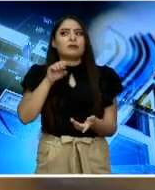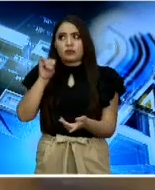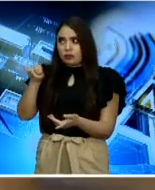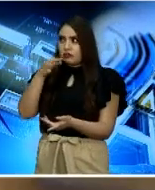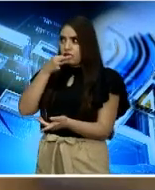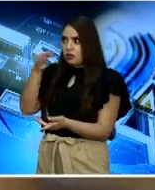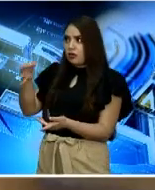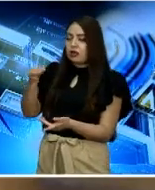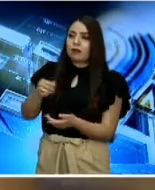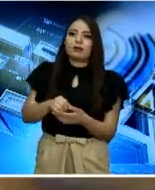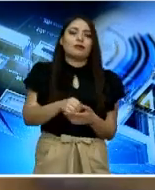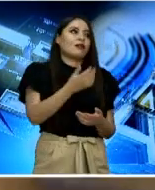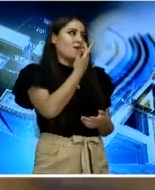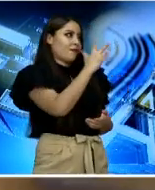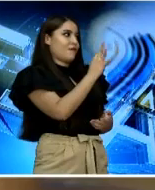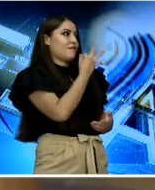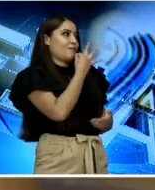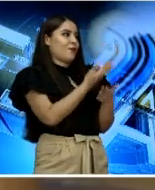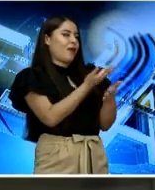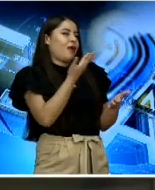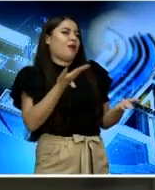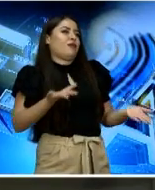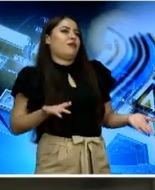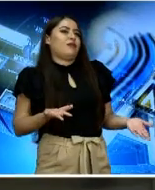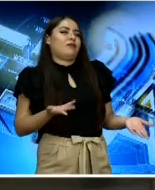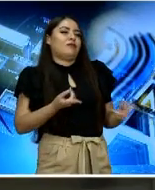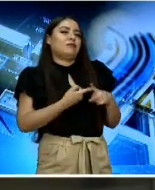10 minutos antes, después de que yo hablé. Bueno.